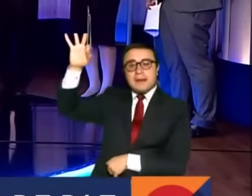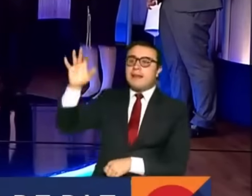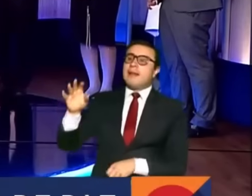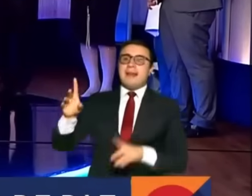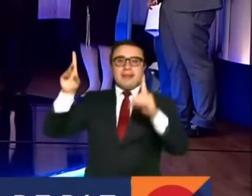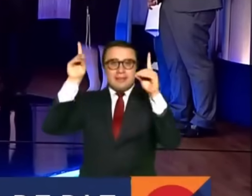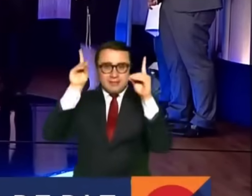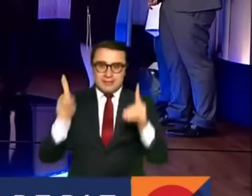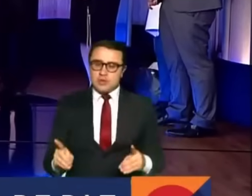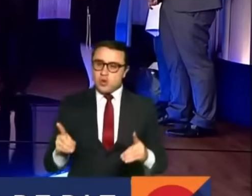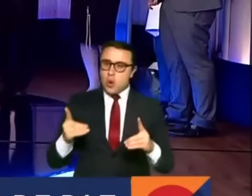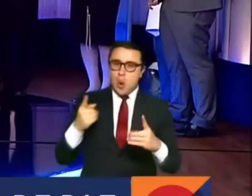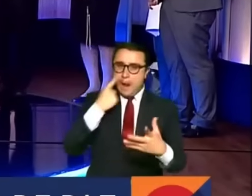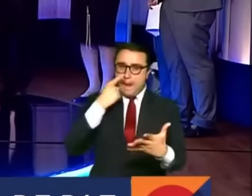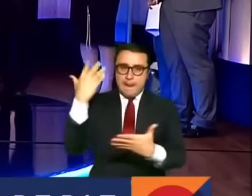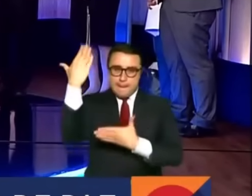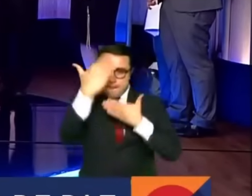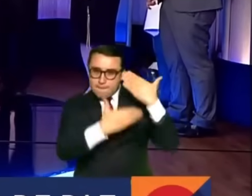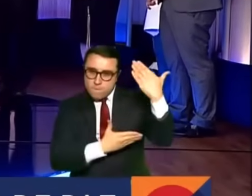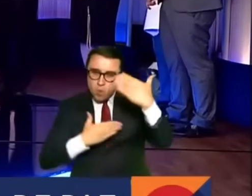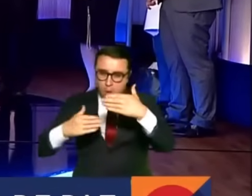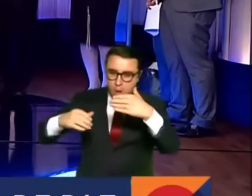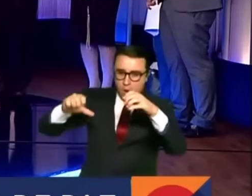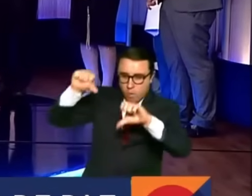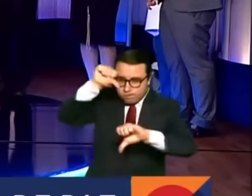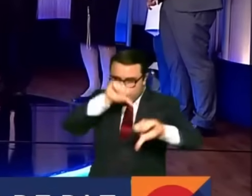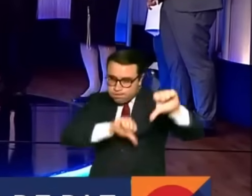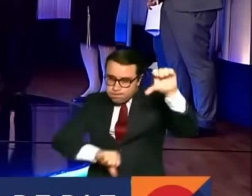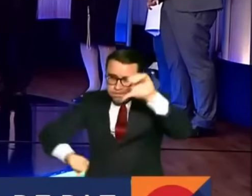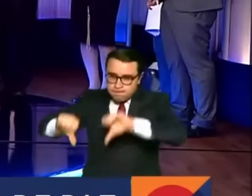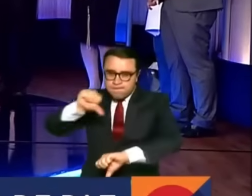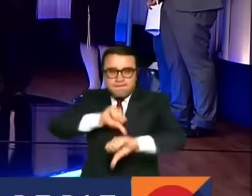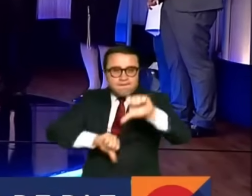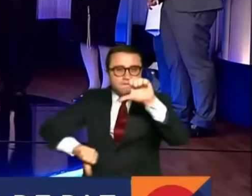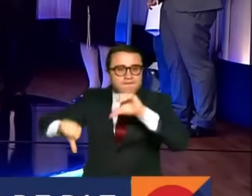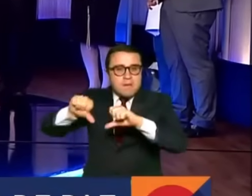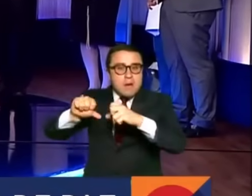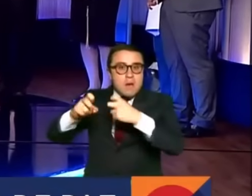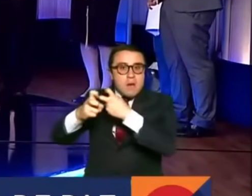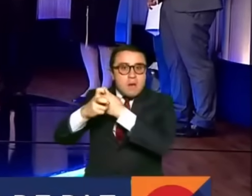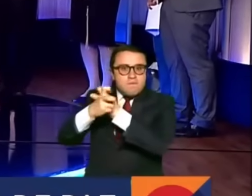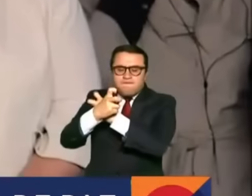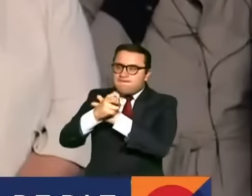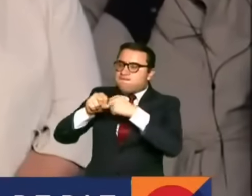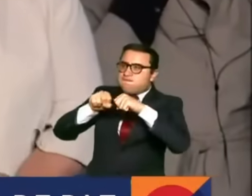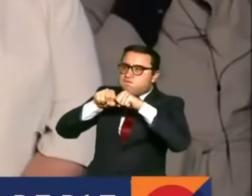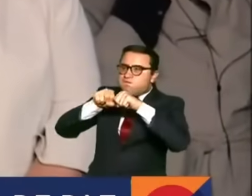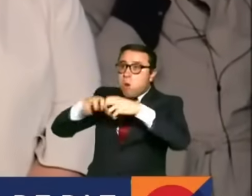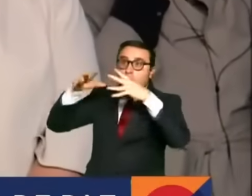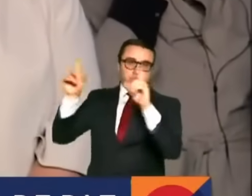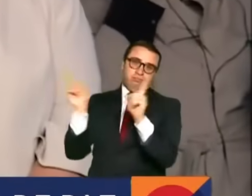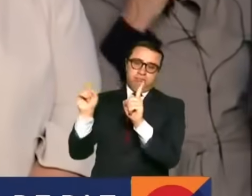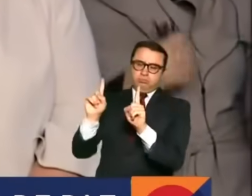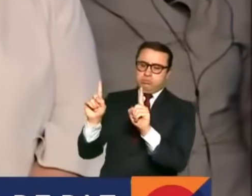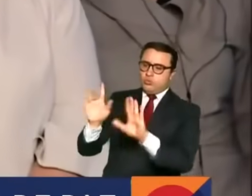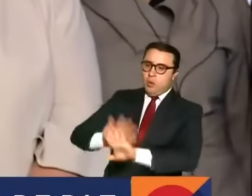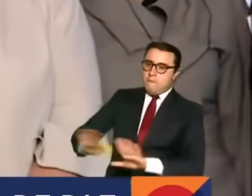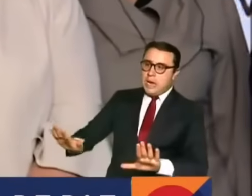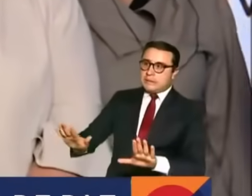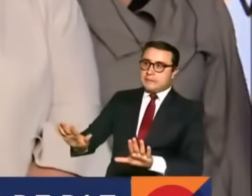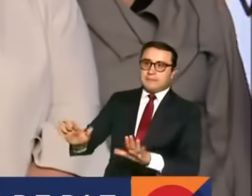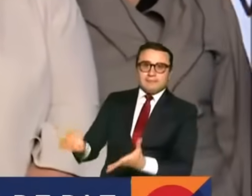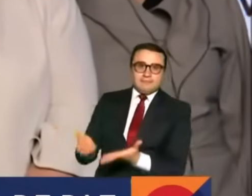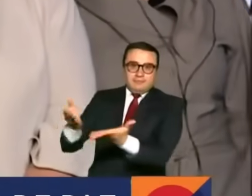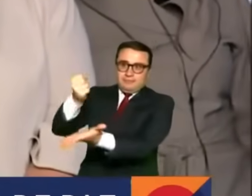más pruebas nucleares hace un tiempo y declaró eso ante el Consejo de Seguridad. Nosotros también